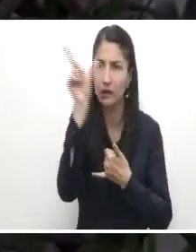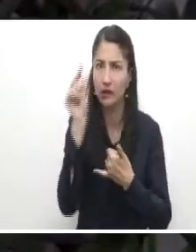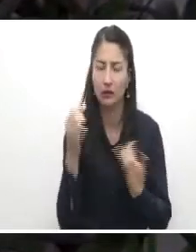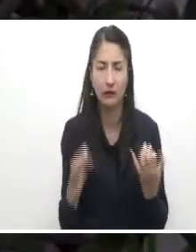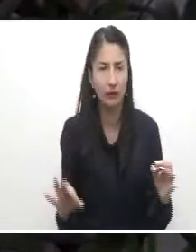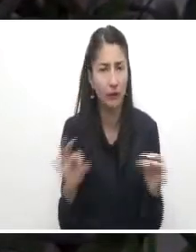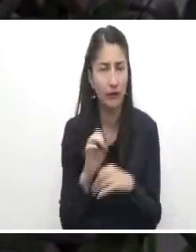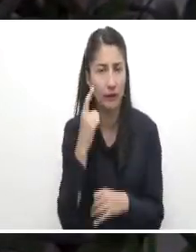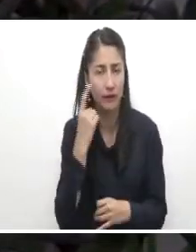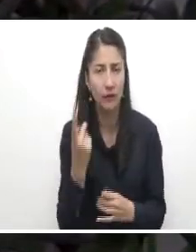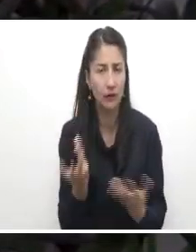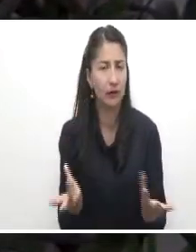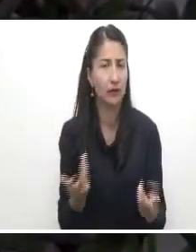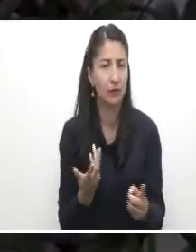y de alguna u otra forma en los santanderes